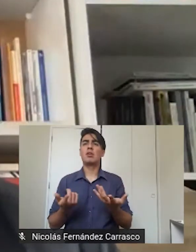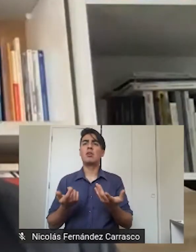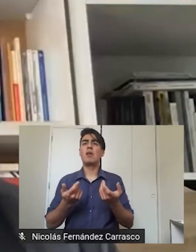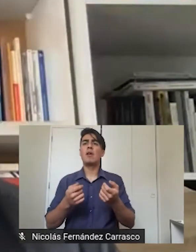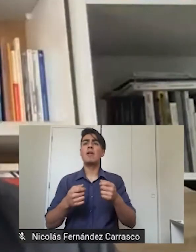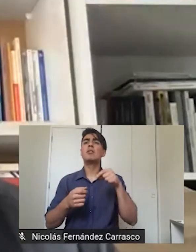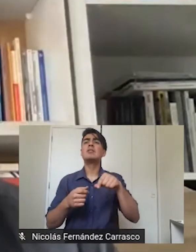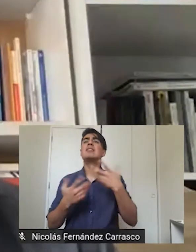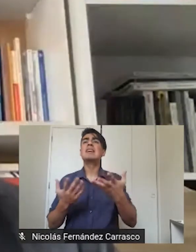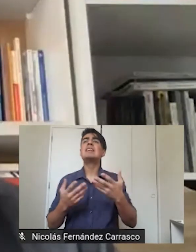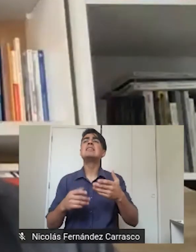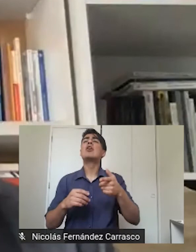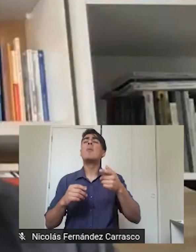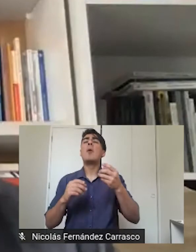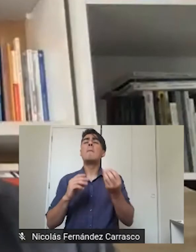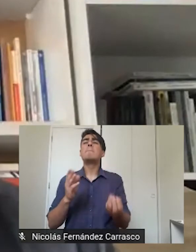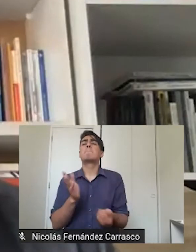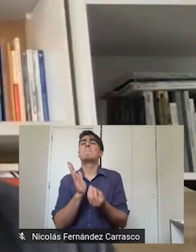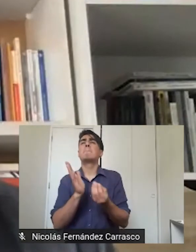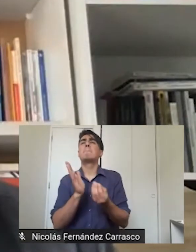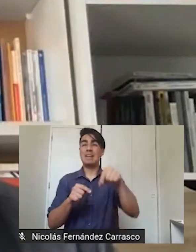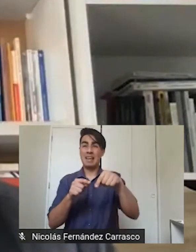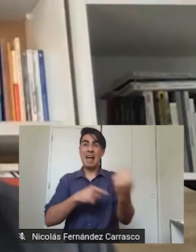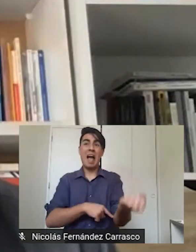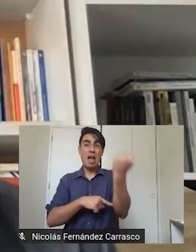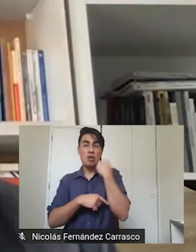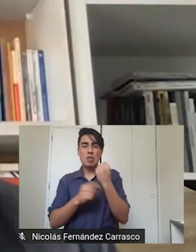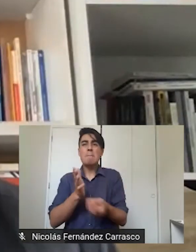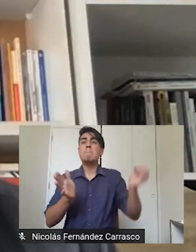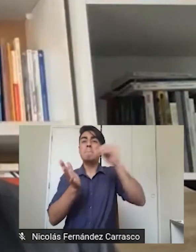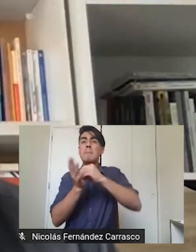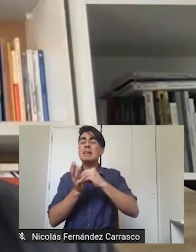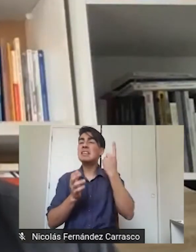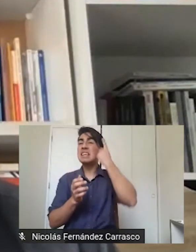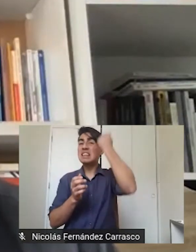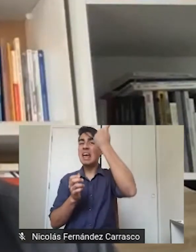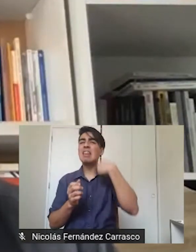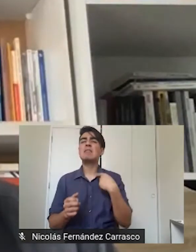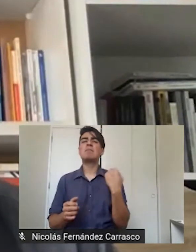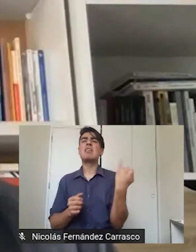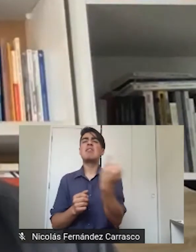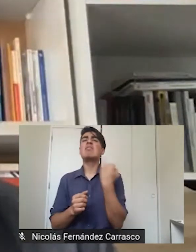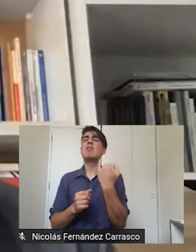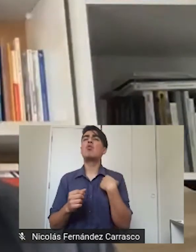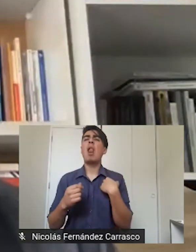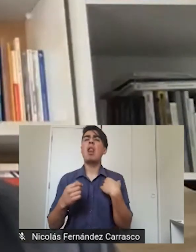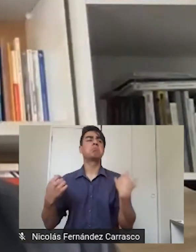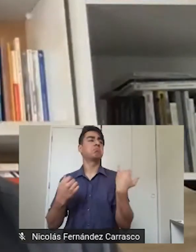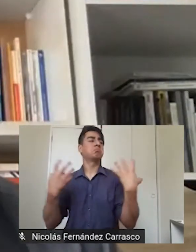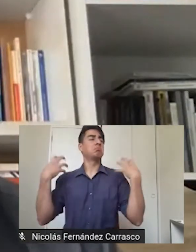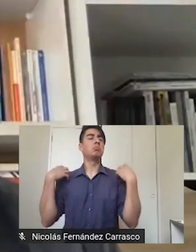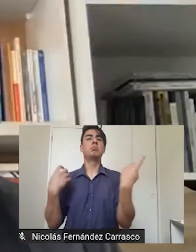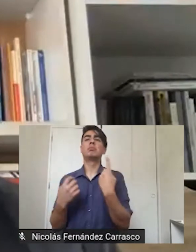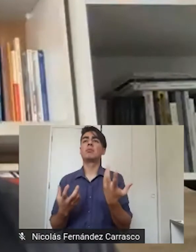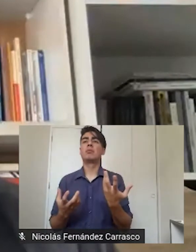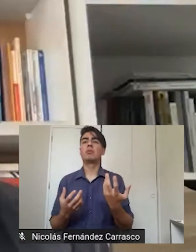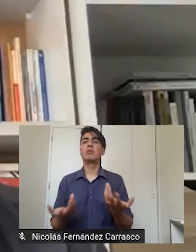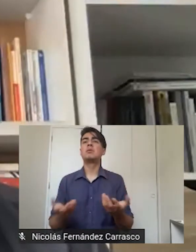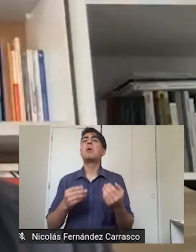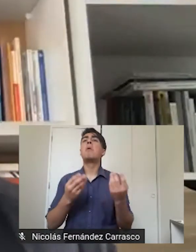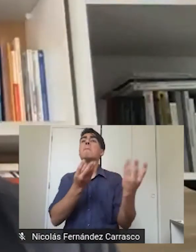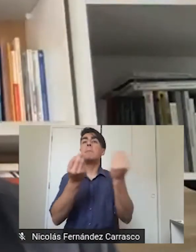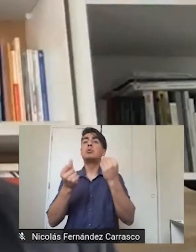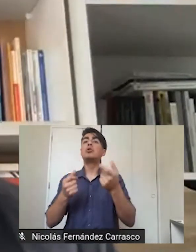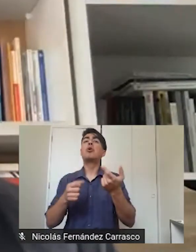componentes que sin lugar a dudas refuerzan el individualismo, que muchas veces nos impide dialogar, y es que aunque muchos